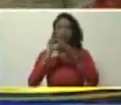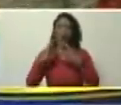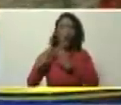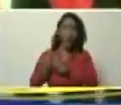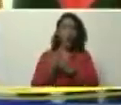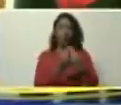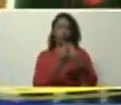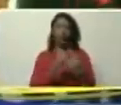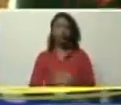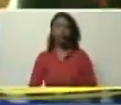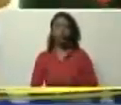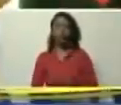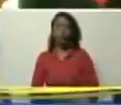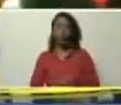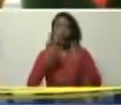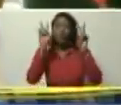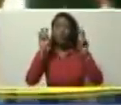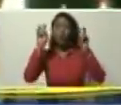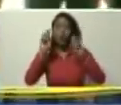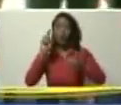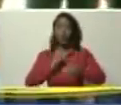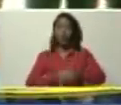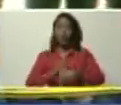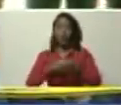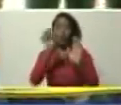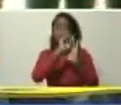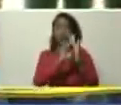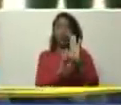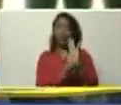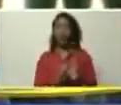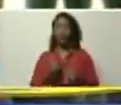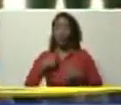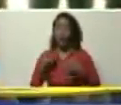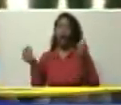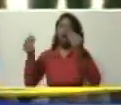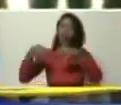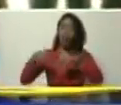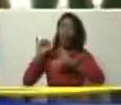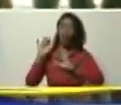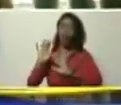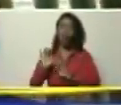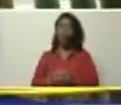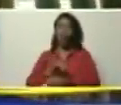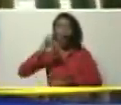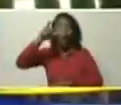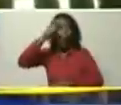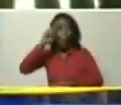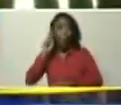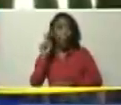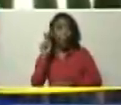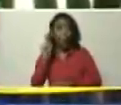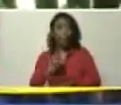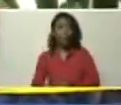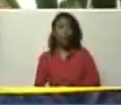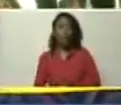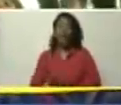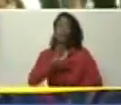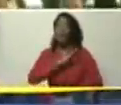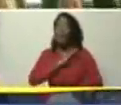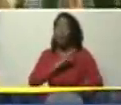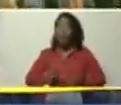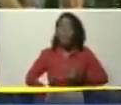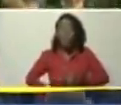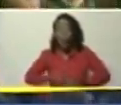conjunto. Una nueva etapa. Estoy de acuerdo, Jorge. Tenemos que